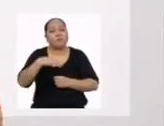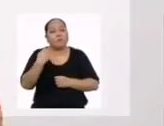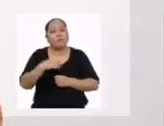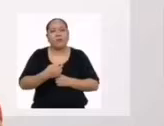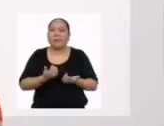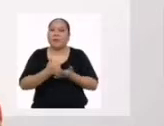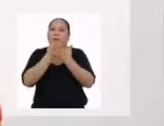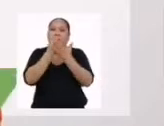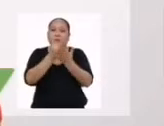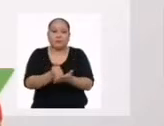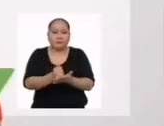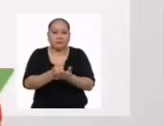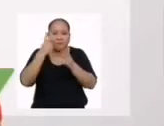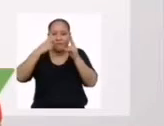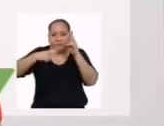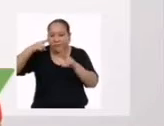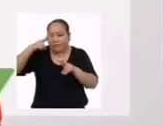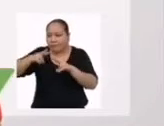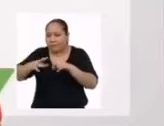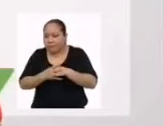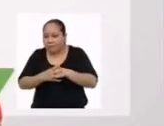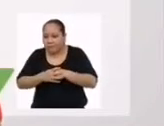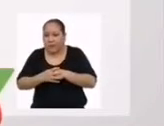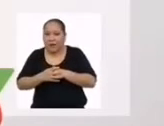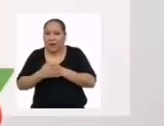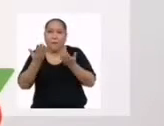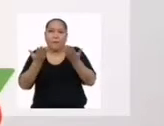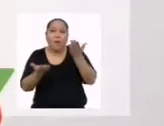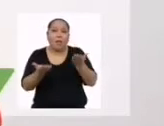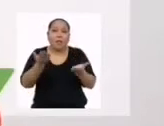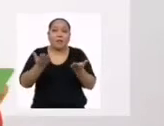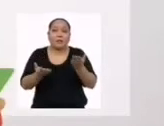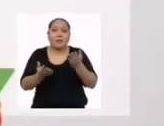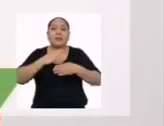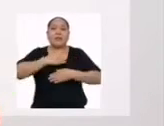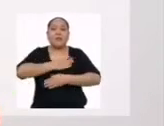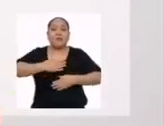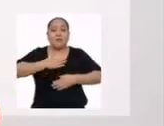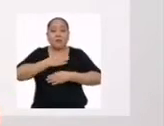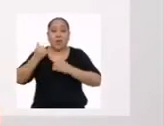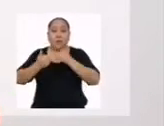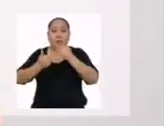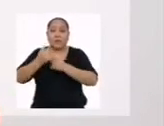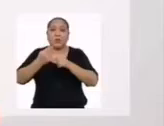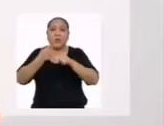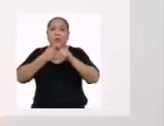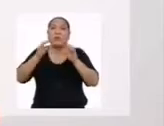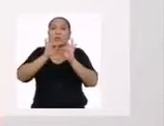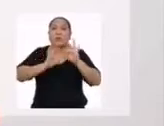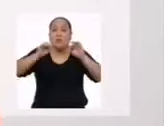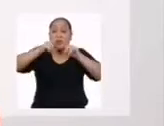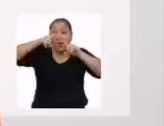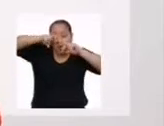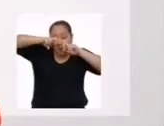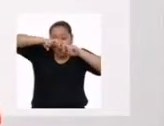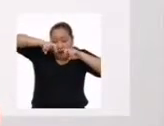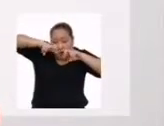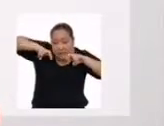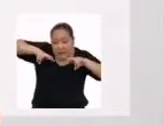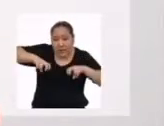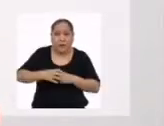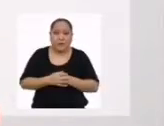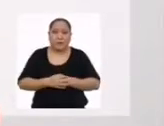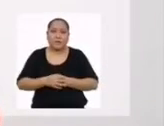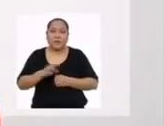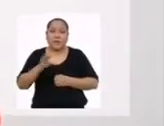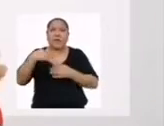disfrutar el proceso, pero es importante investigar a profundidad. Y luego de tener claro a quién queremos escribir el texto y qué es lo que